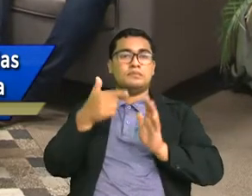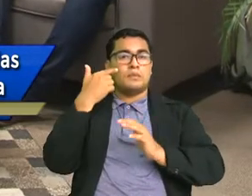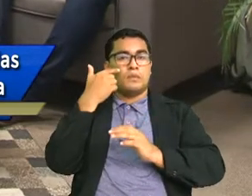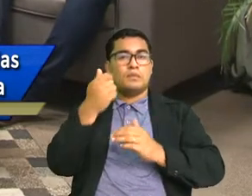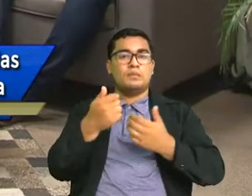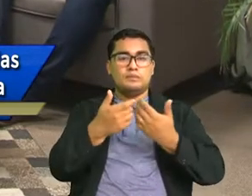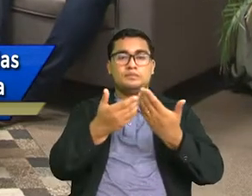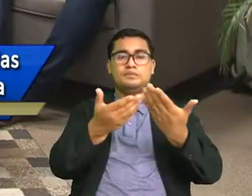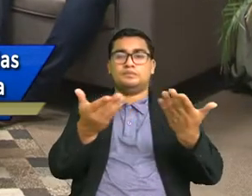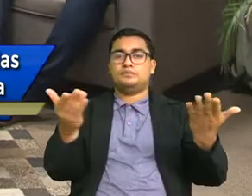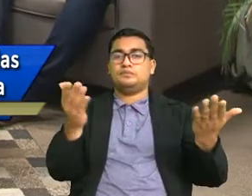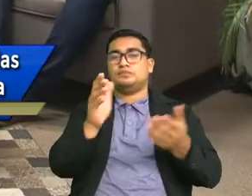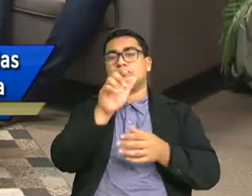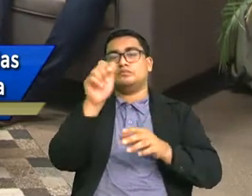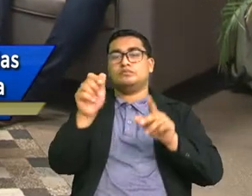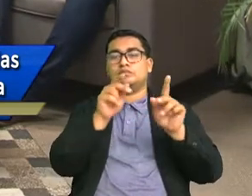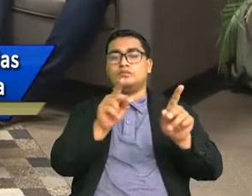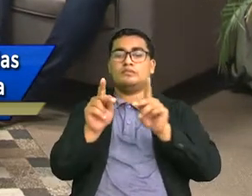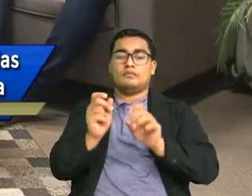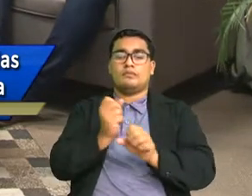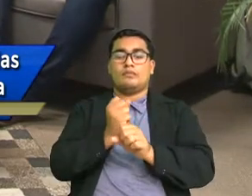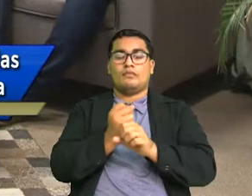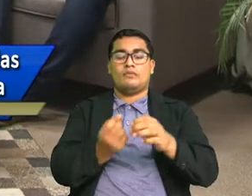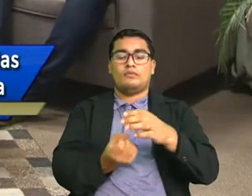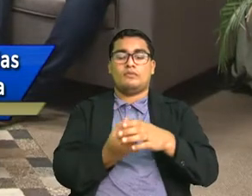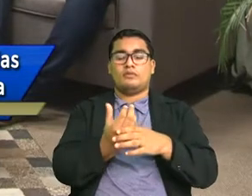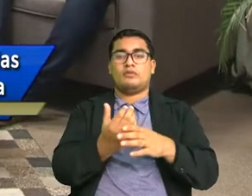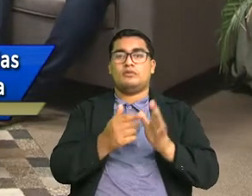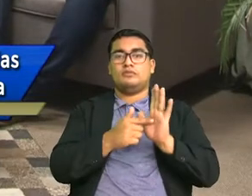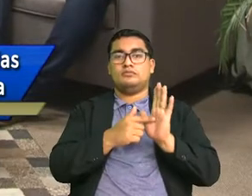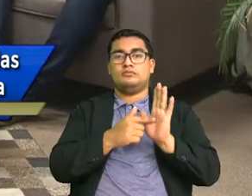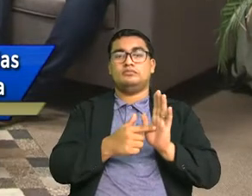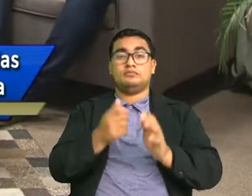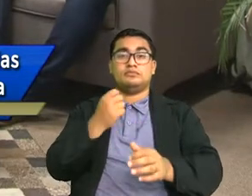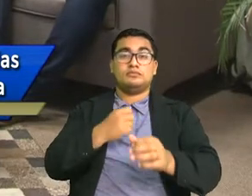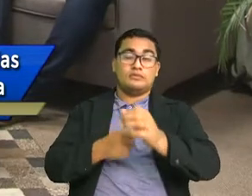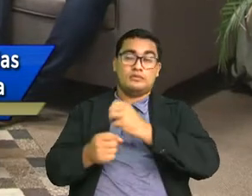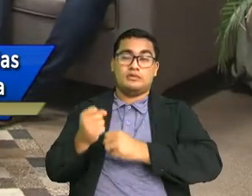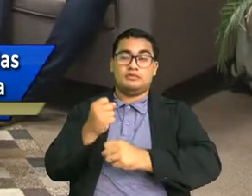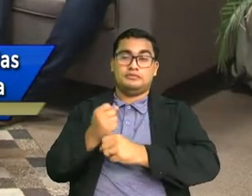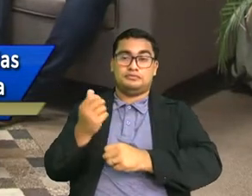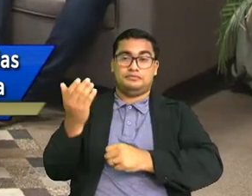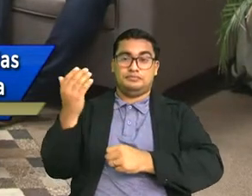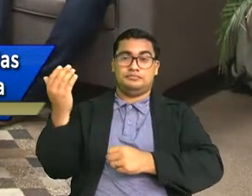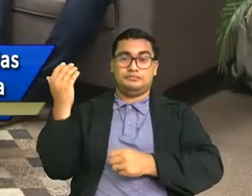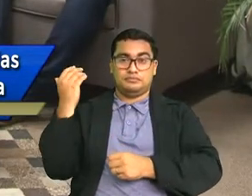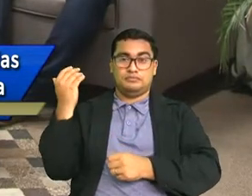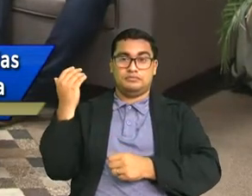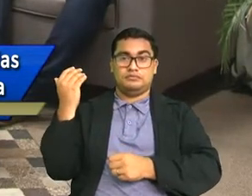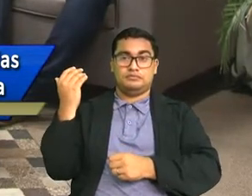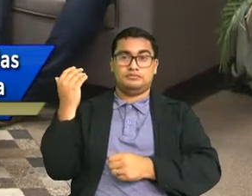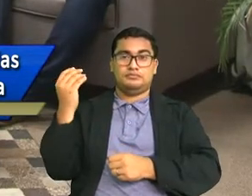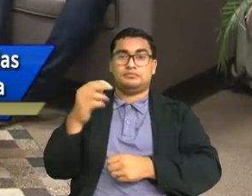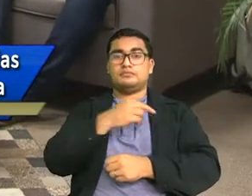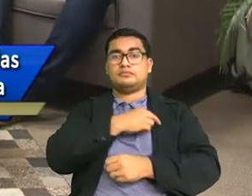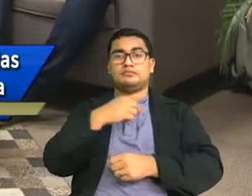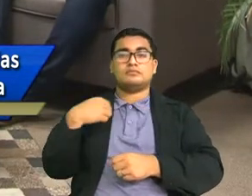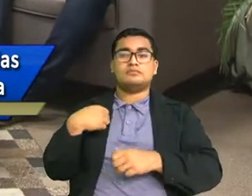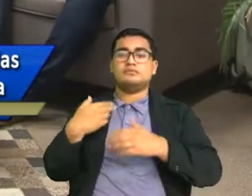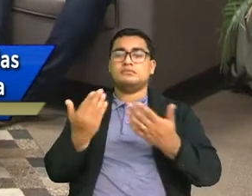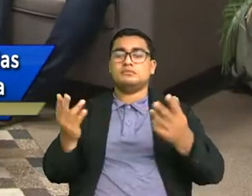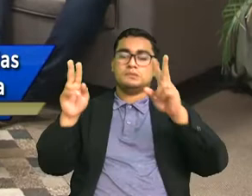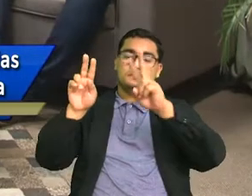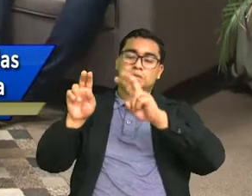conozcan que lo conozcan otros productores y por ejemplo nosotros el año pasado nosotros hacíamos el análisis